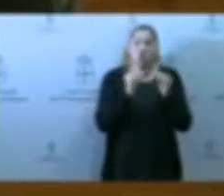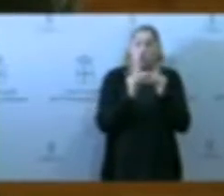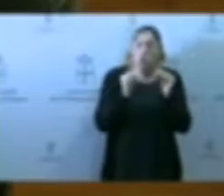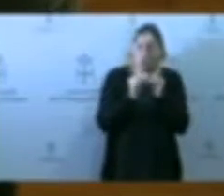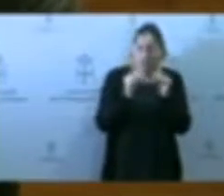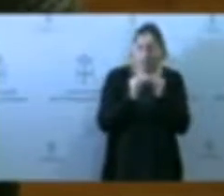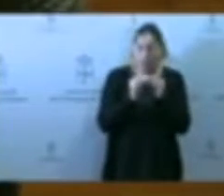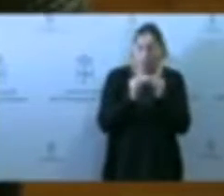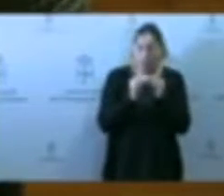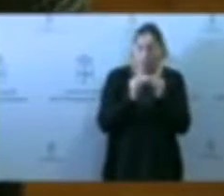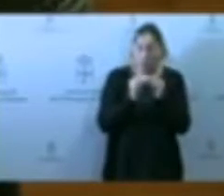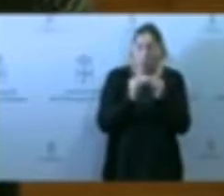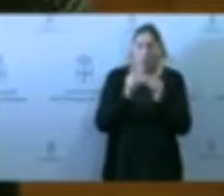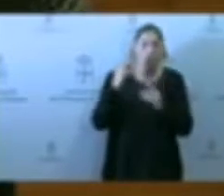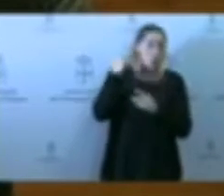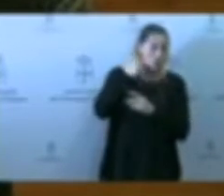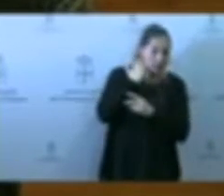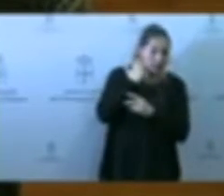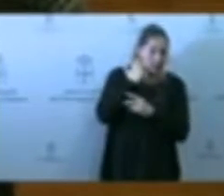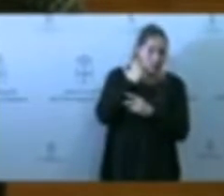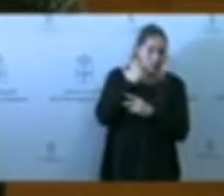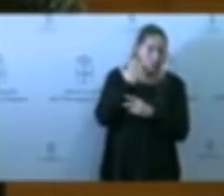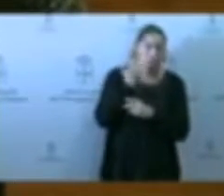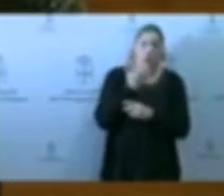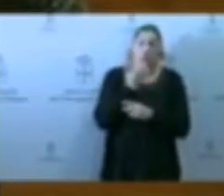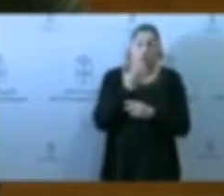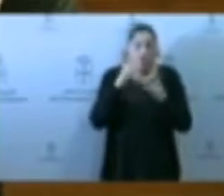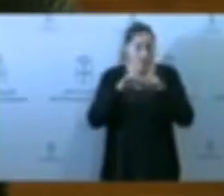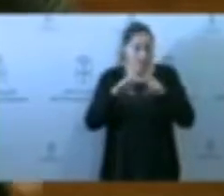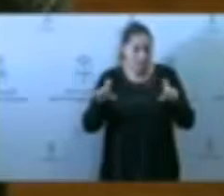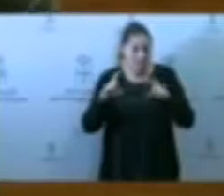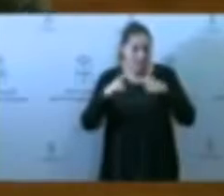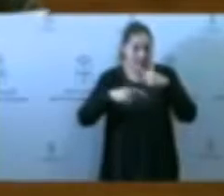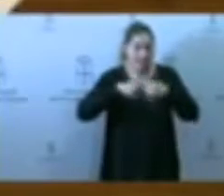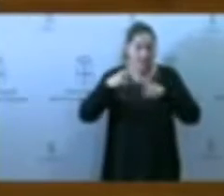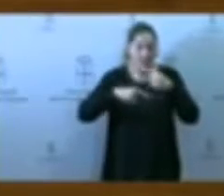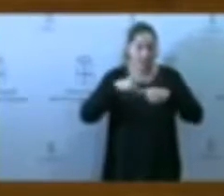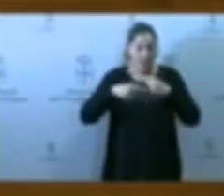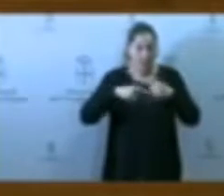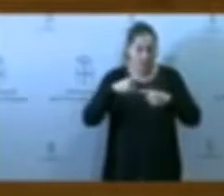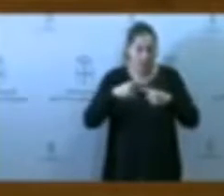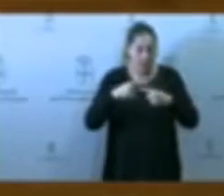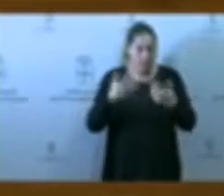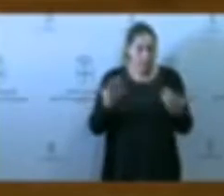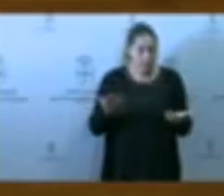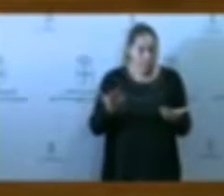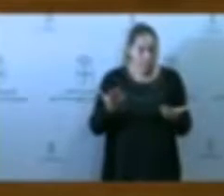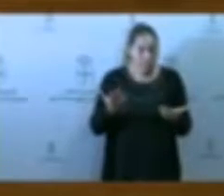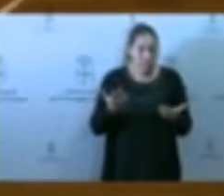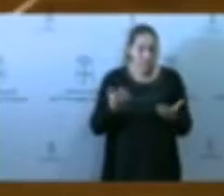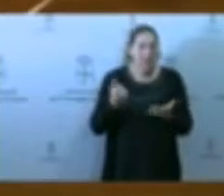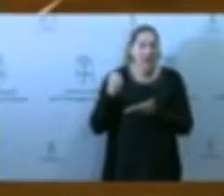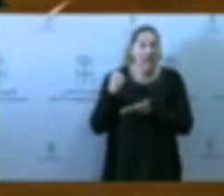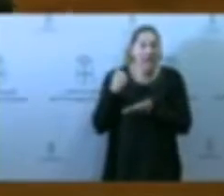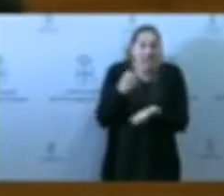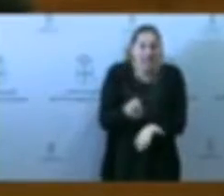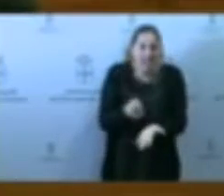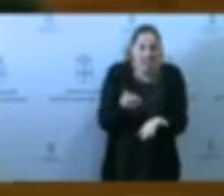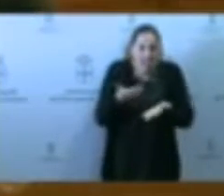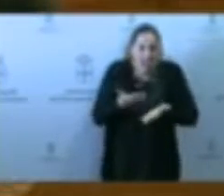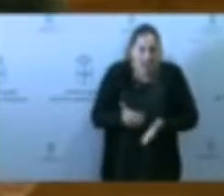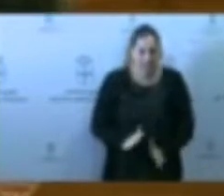causante y, por tanto, estamos hablando de la empresa familiar stricto sensu, pues hereda el hijo de la